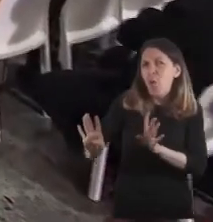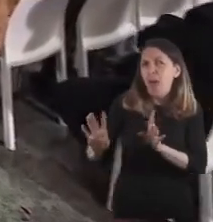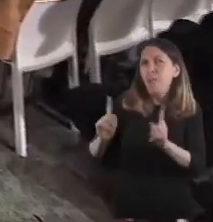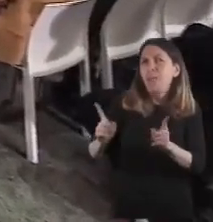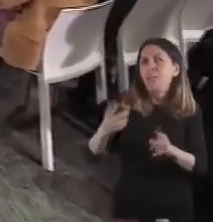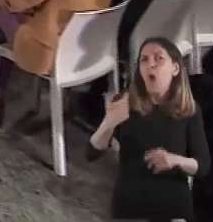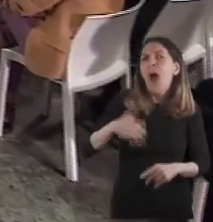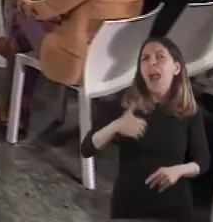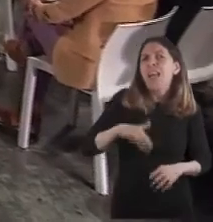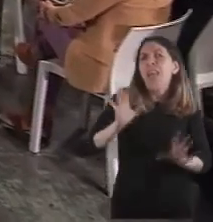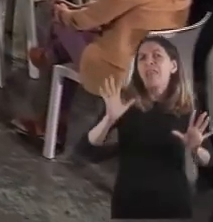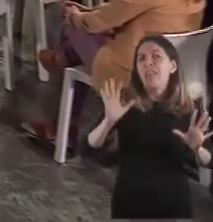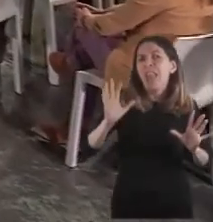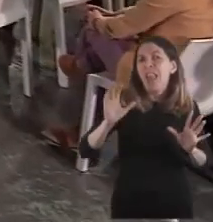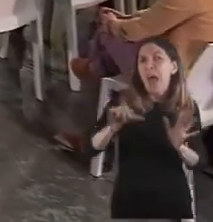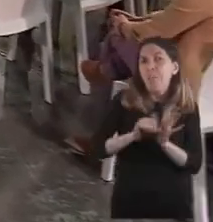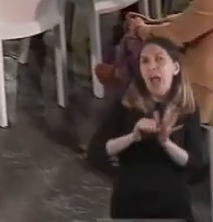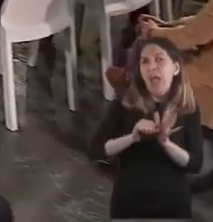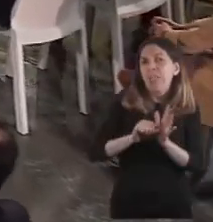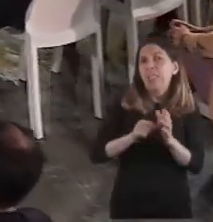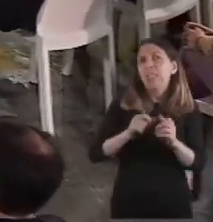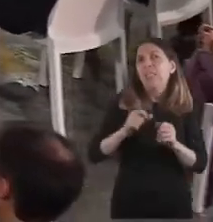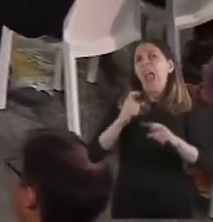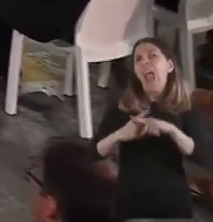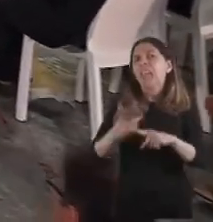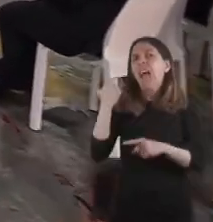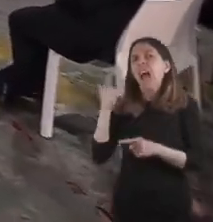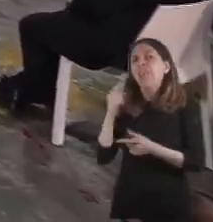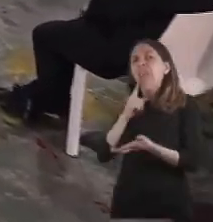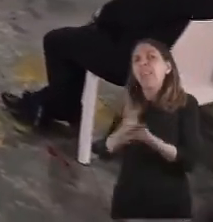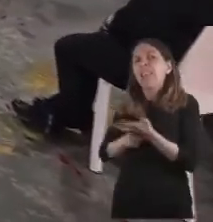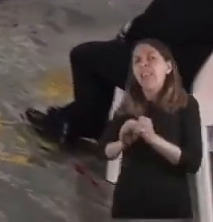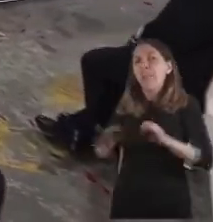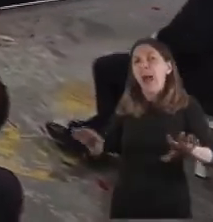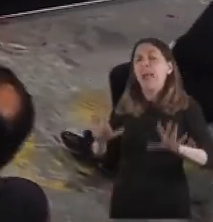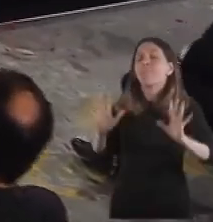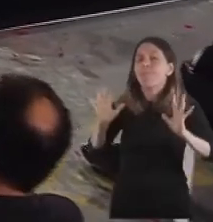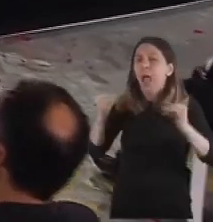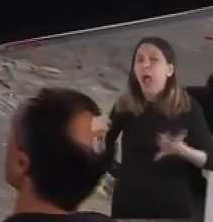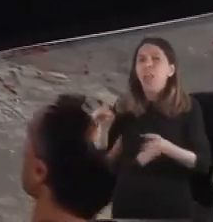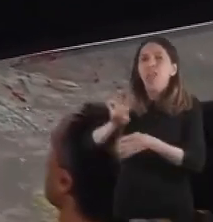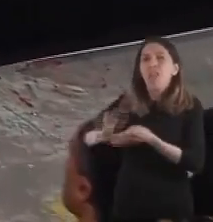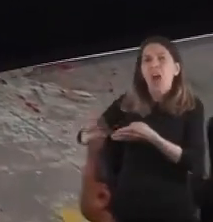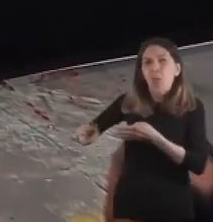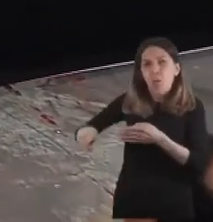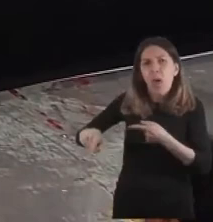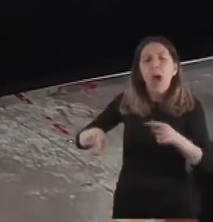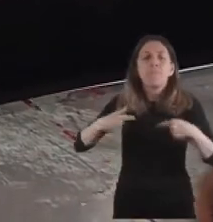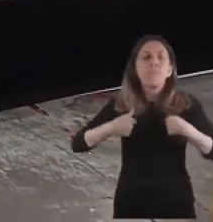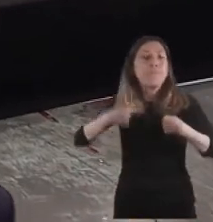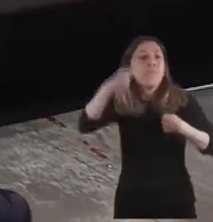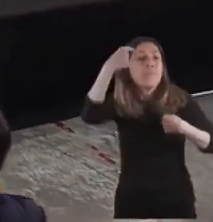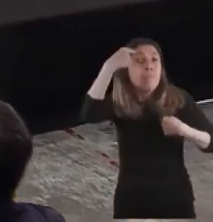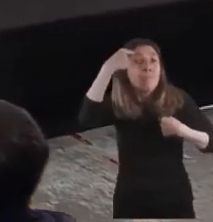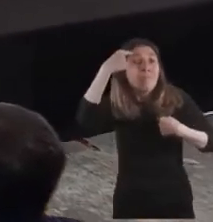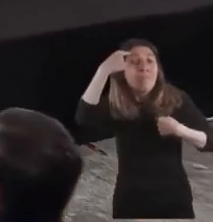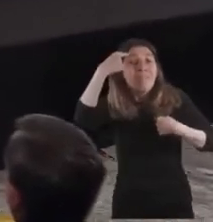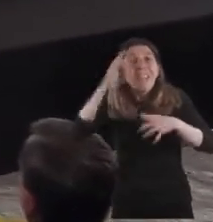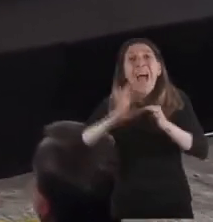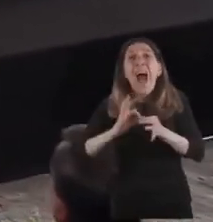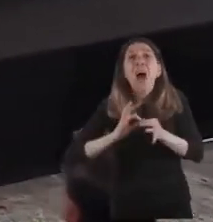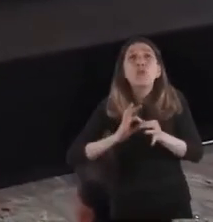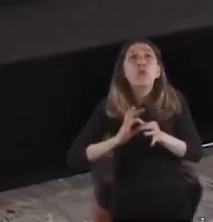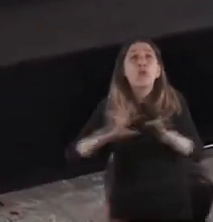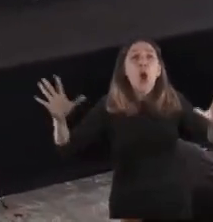Argentina tiene por malas decisiones económicas tomadas. Yo creo que la mayor autonomía